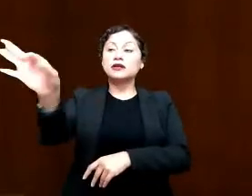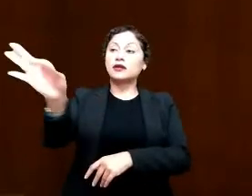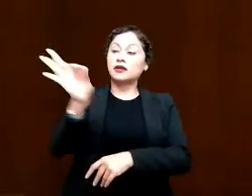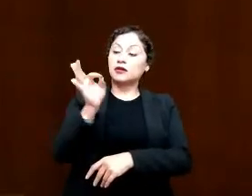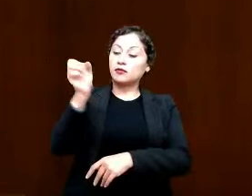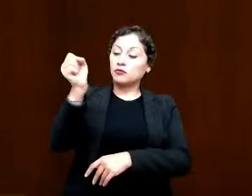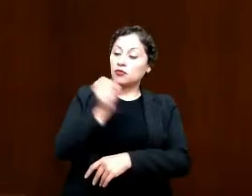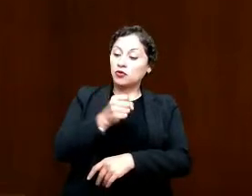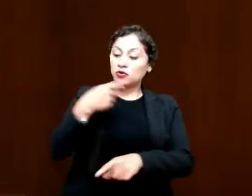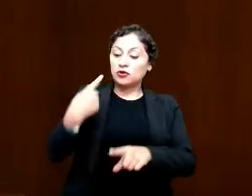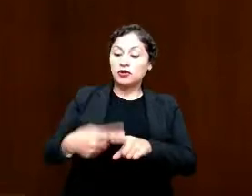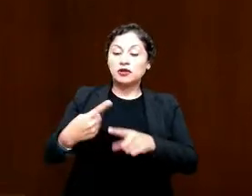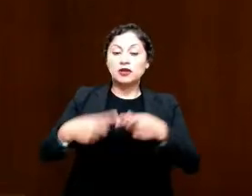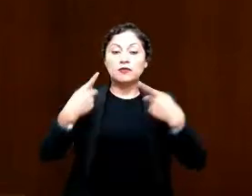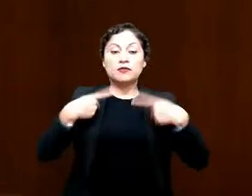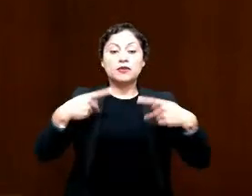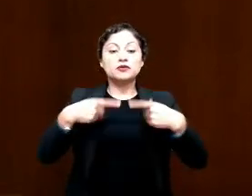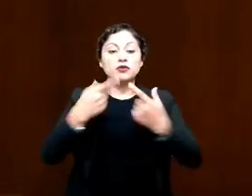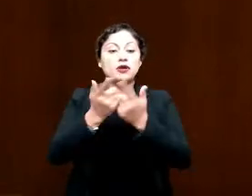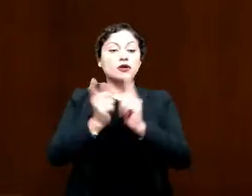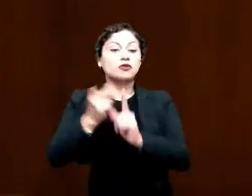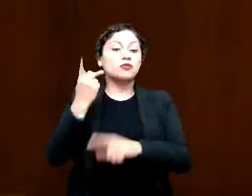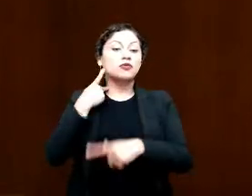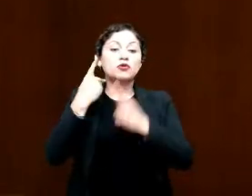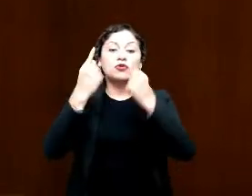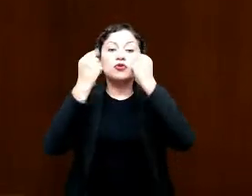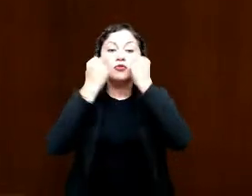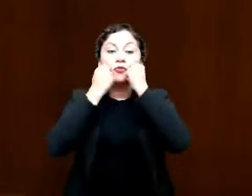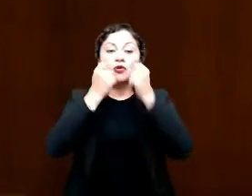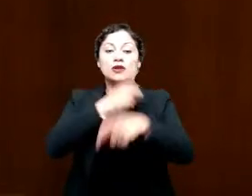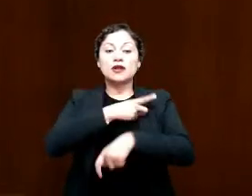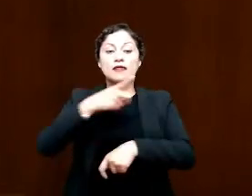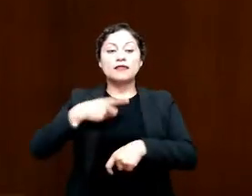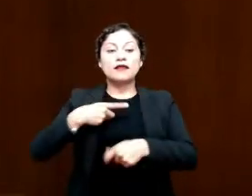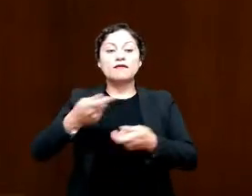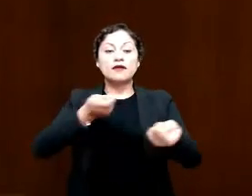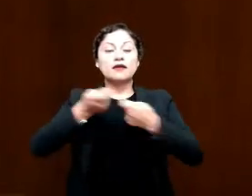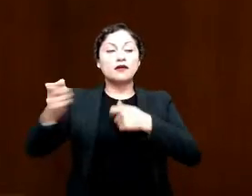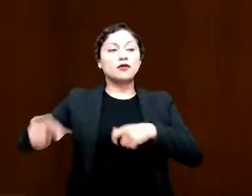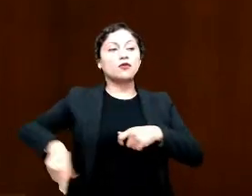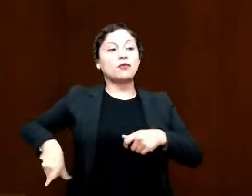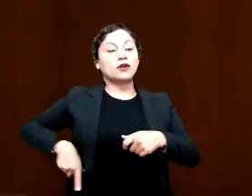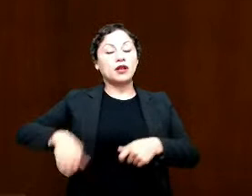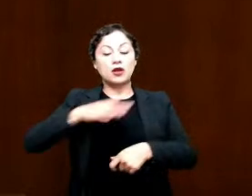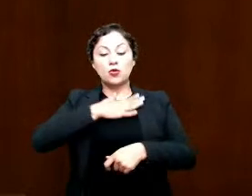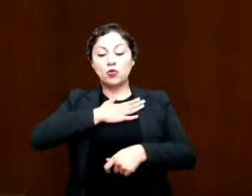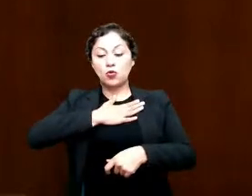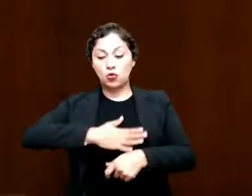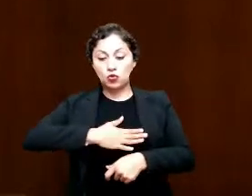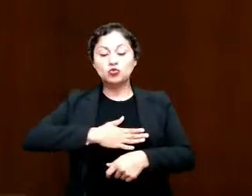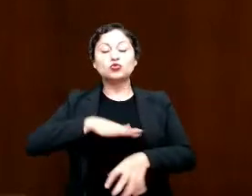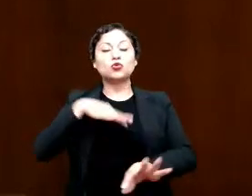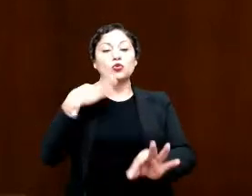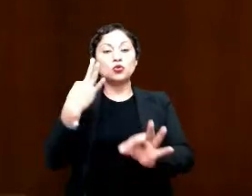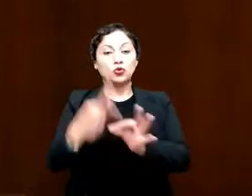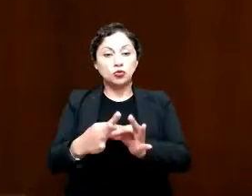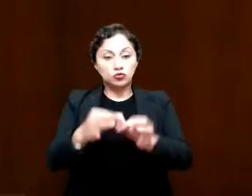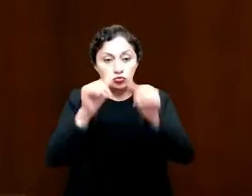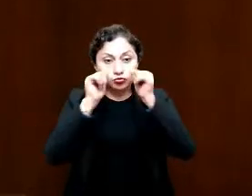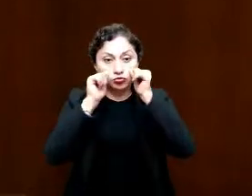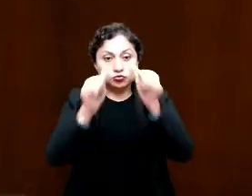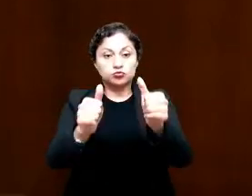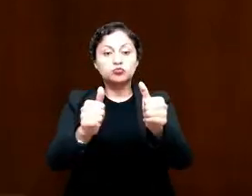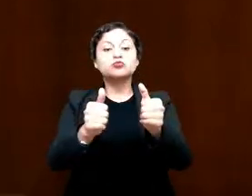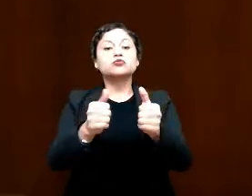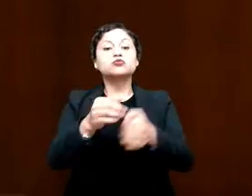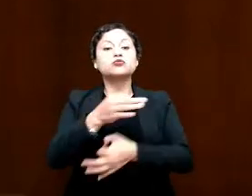el partido político, pueda gobernar con justicia, prudencia y compasión. La democracia demanda